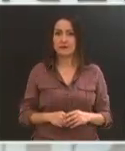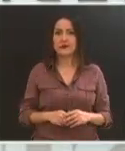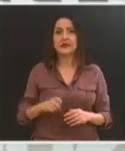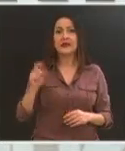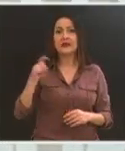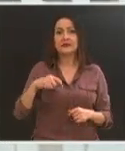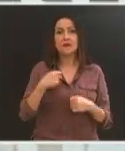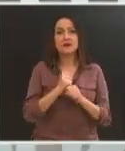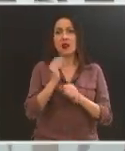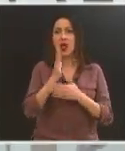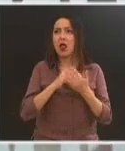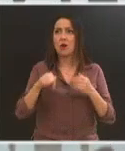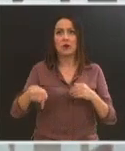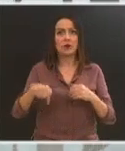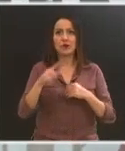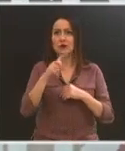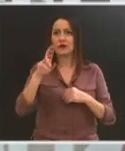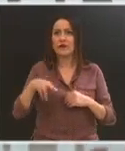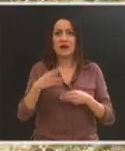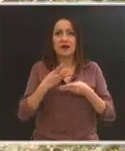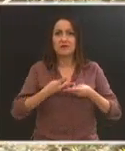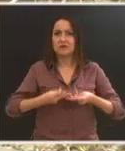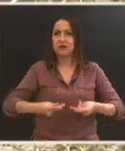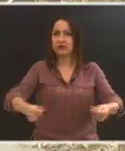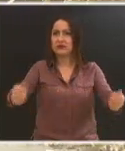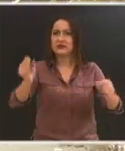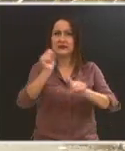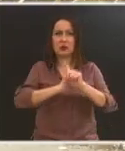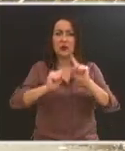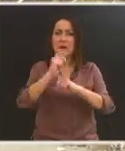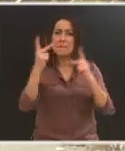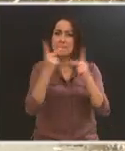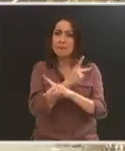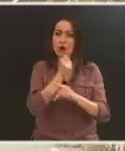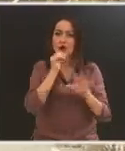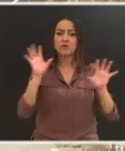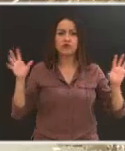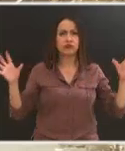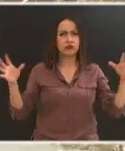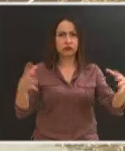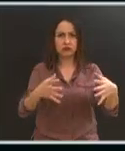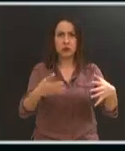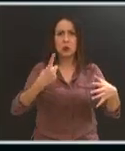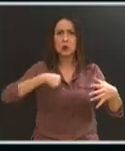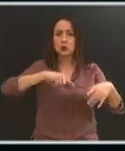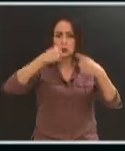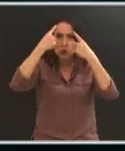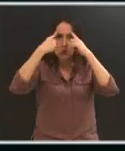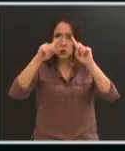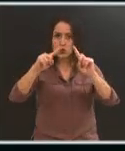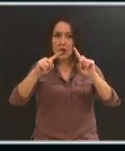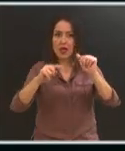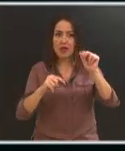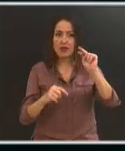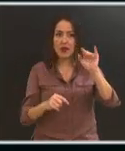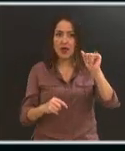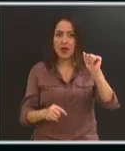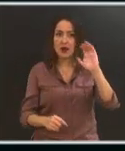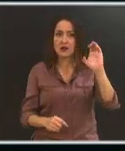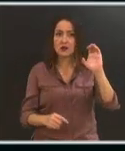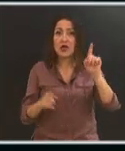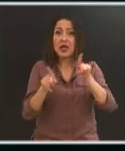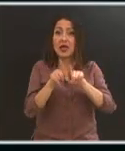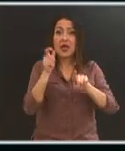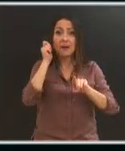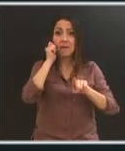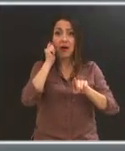Necesitamos hacer algo por este país. Se nos está yendo de las manos y solo uniendo fuerzas lo vamos a lograr. Se trata de Andrea Castro, hermana de María